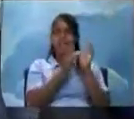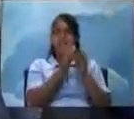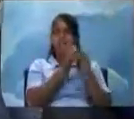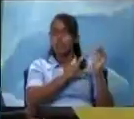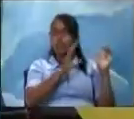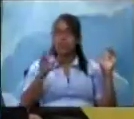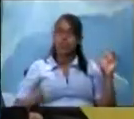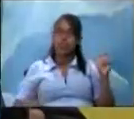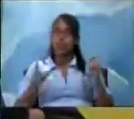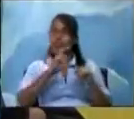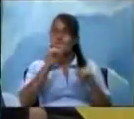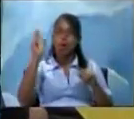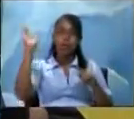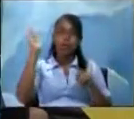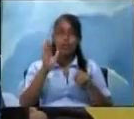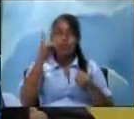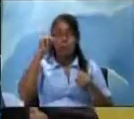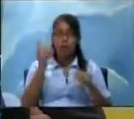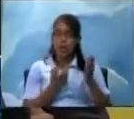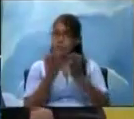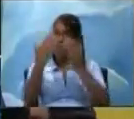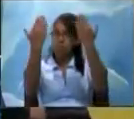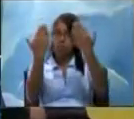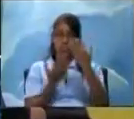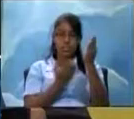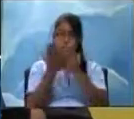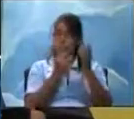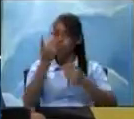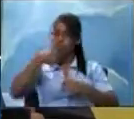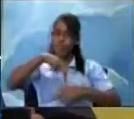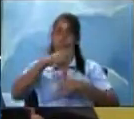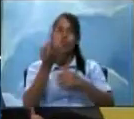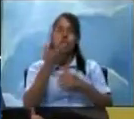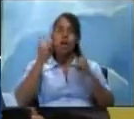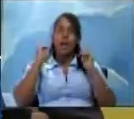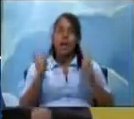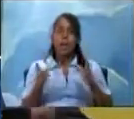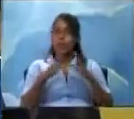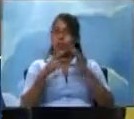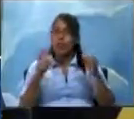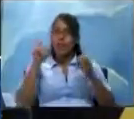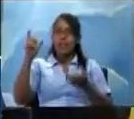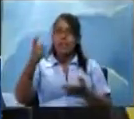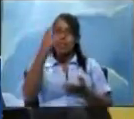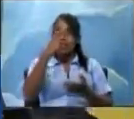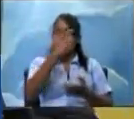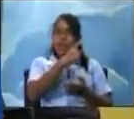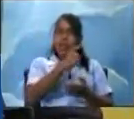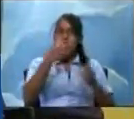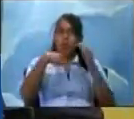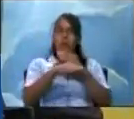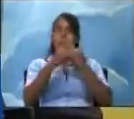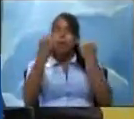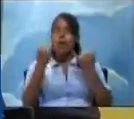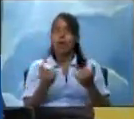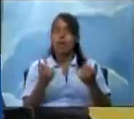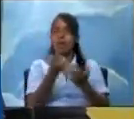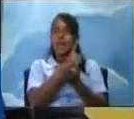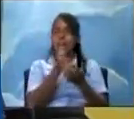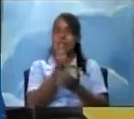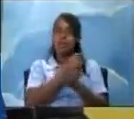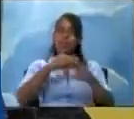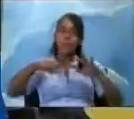Jesús no vino para ser servido, sino a servir, a darnos ejemplo, a enseñarnos. Vamos ahora al libro